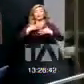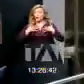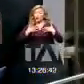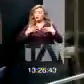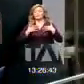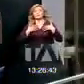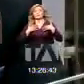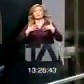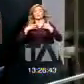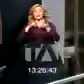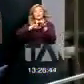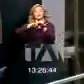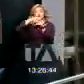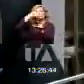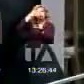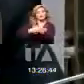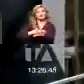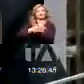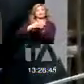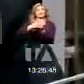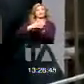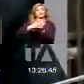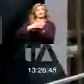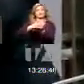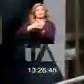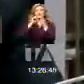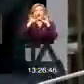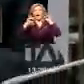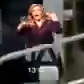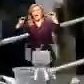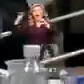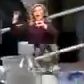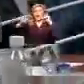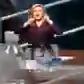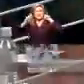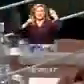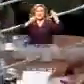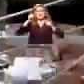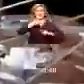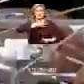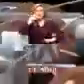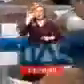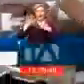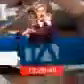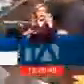a suspender la sesión y nos reinstalaremos el día de mañana